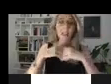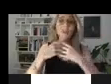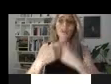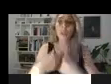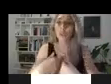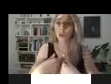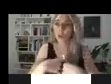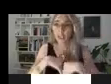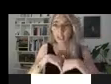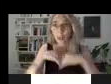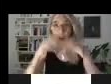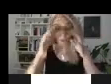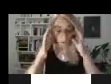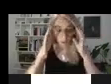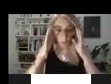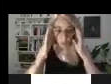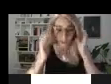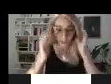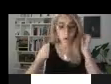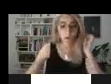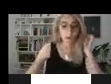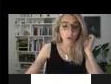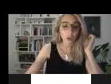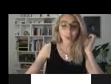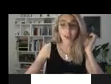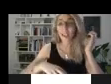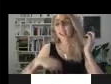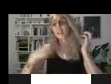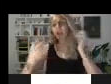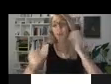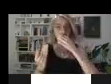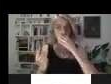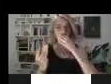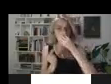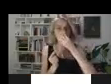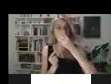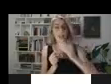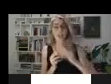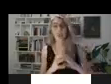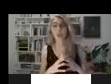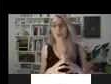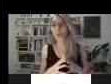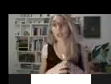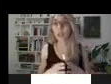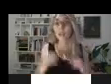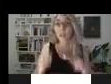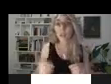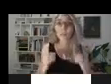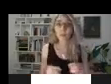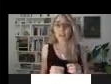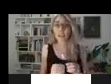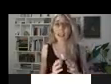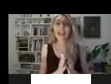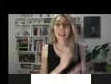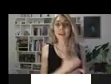ArtPrice. Es un sitio que yo les recomiendo muchísimo, es un sitio que está en inglés, de una consultora